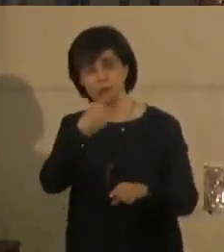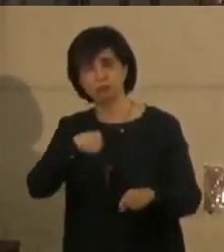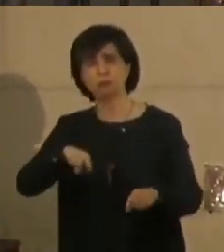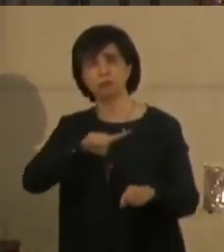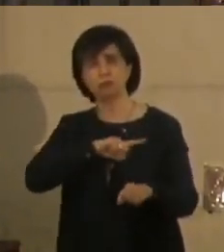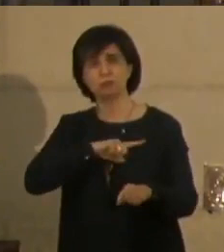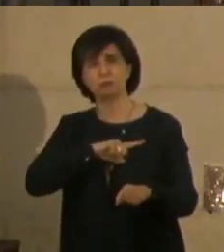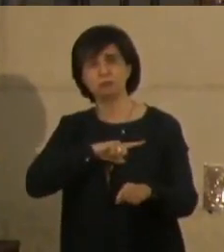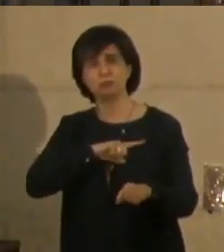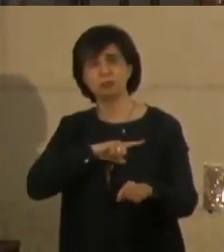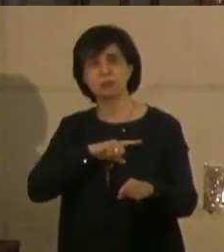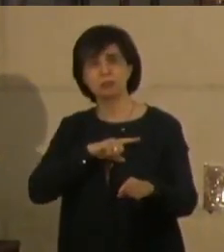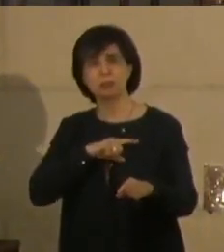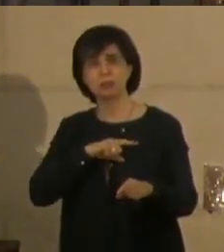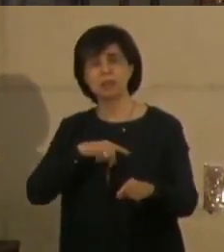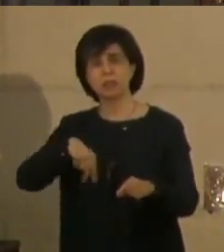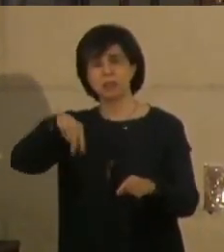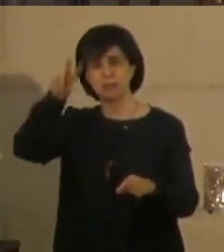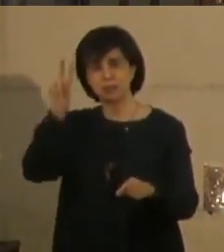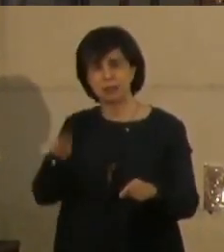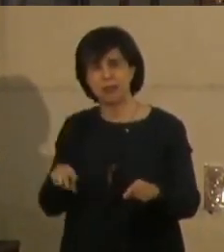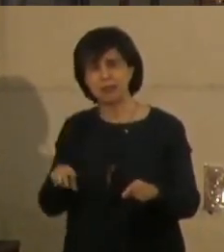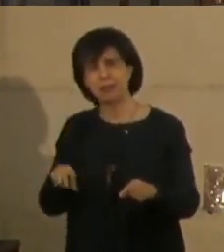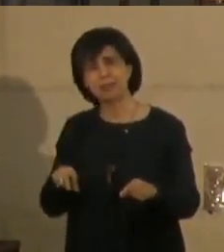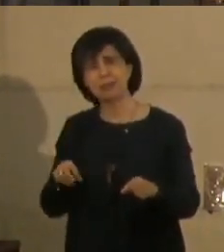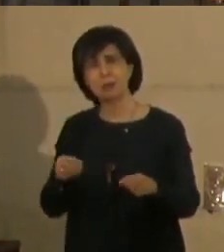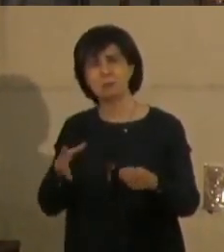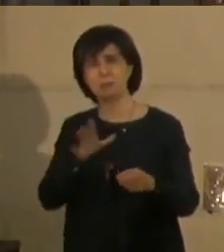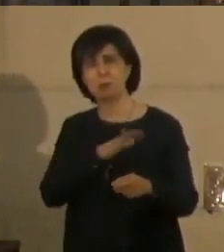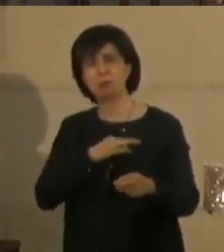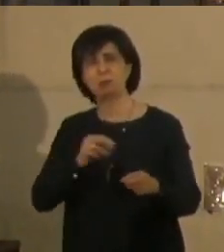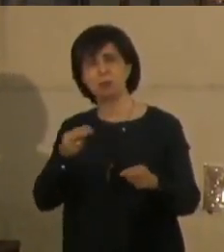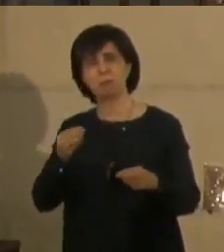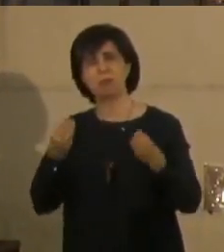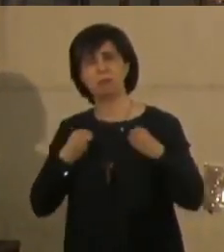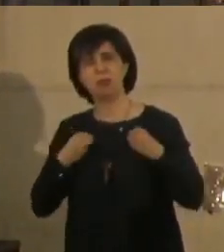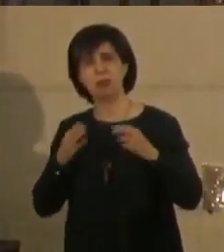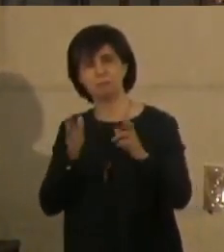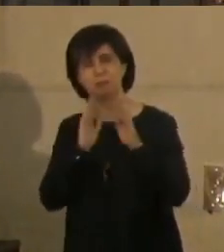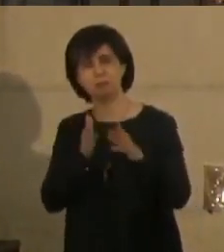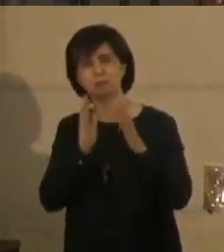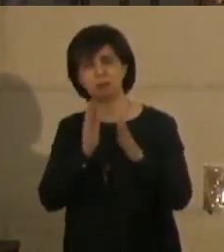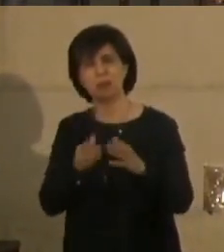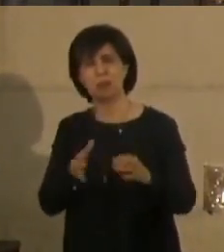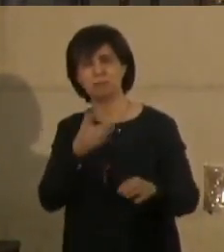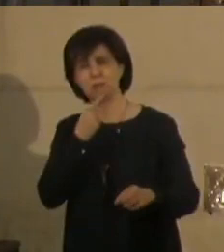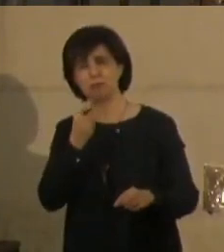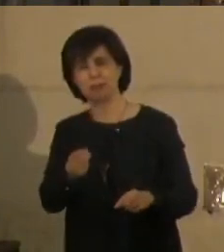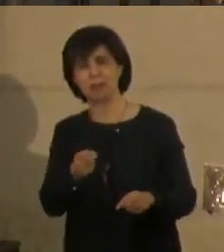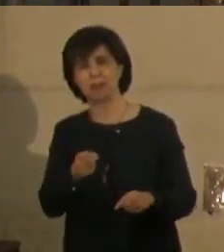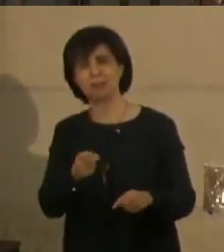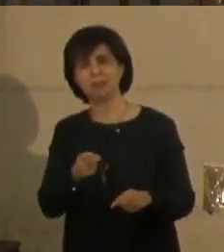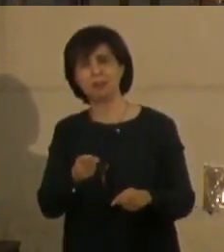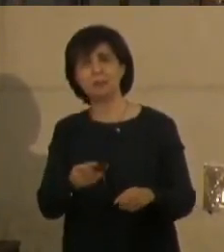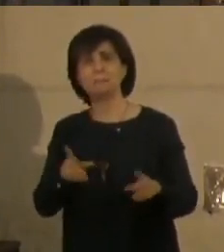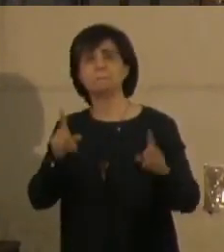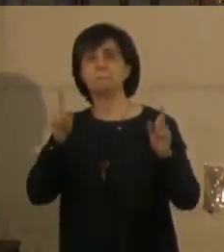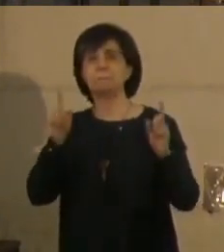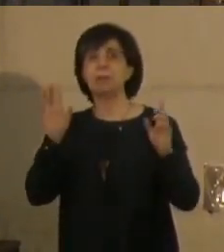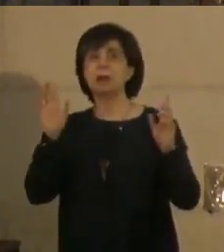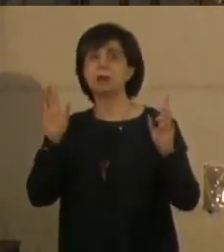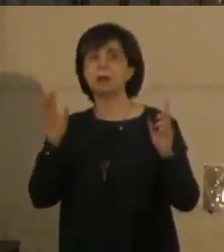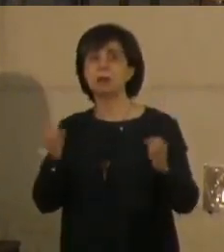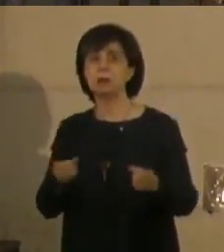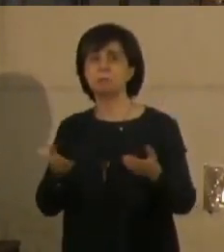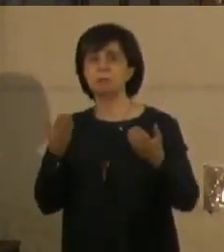nosotros, es verdad, podemos vivir la persecución y la dificultad, pero lo importante